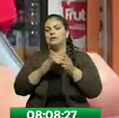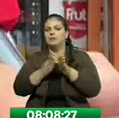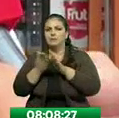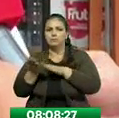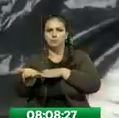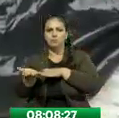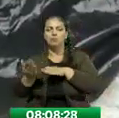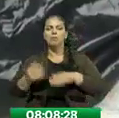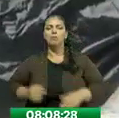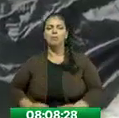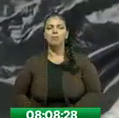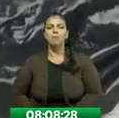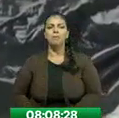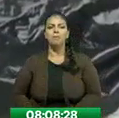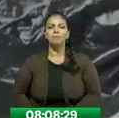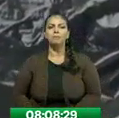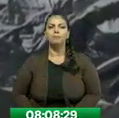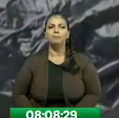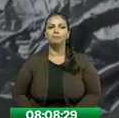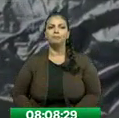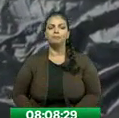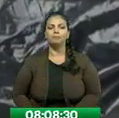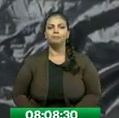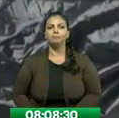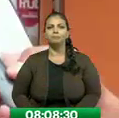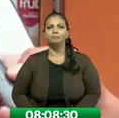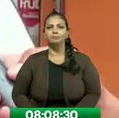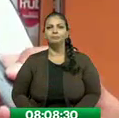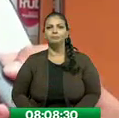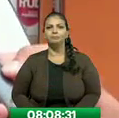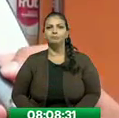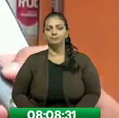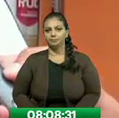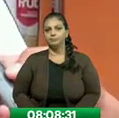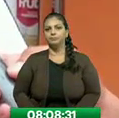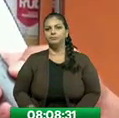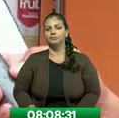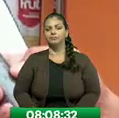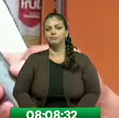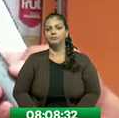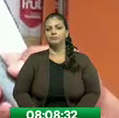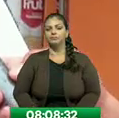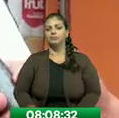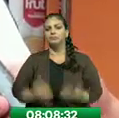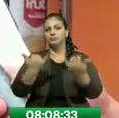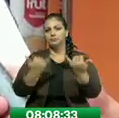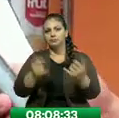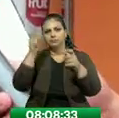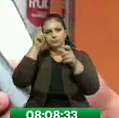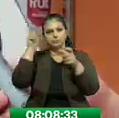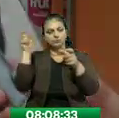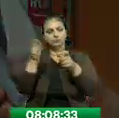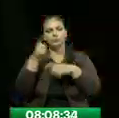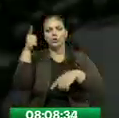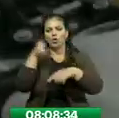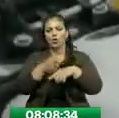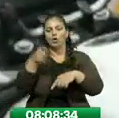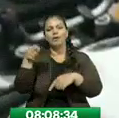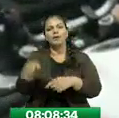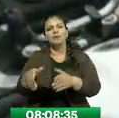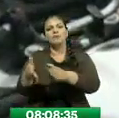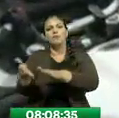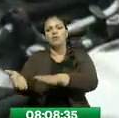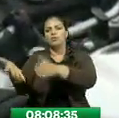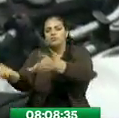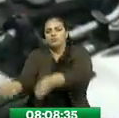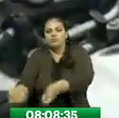falleció en el mismo momento del accidente. Fiscalía General del Estado, el fiscal que está de turno, ordenó el levantamiento del cadáver. Elementos